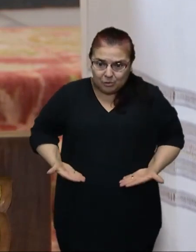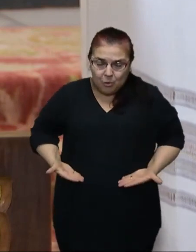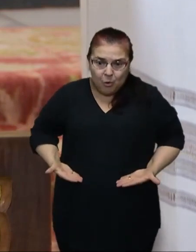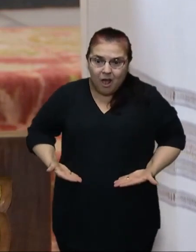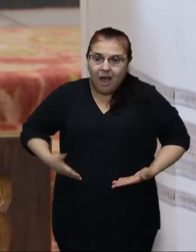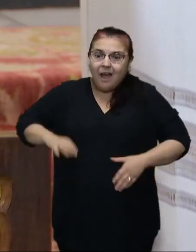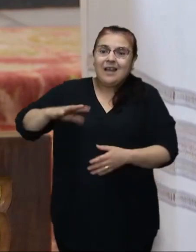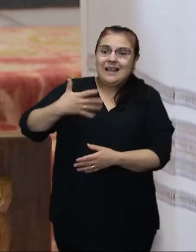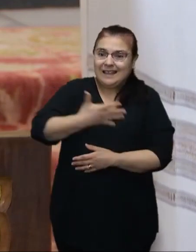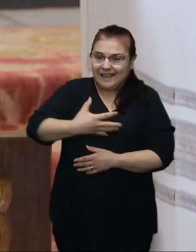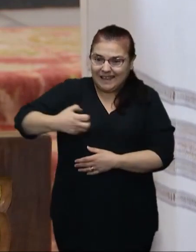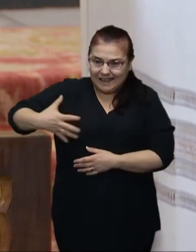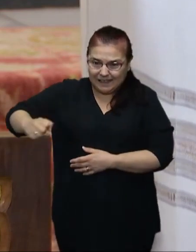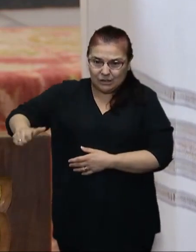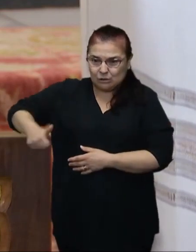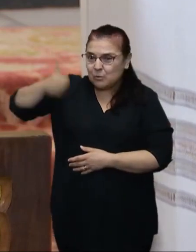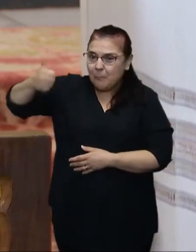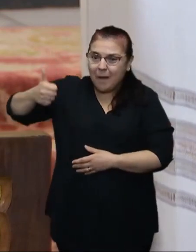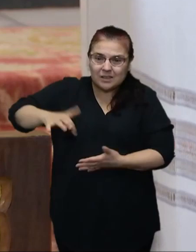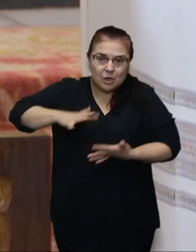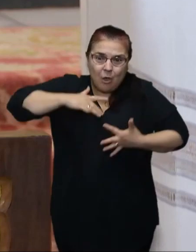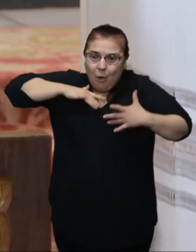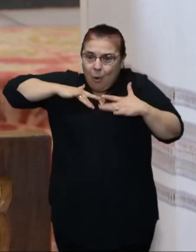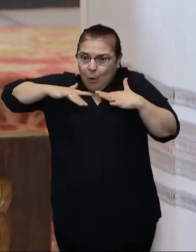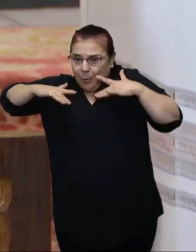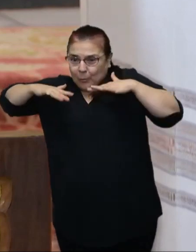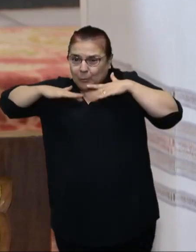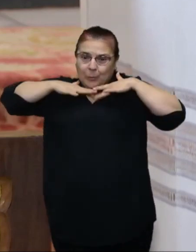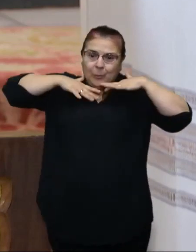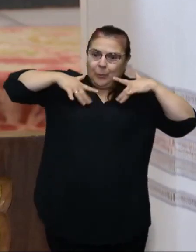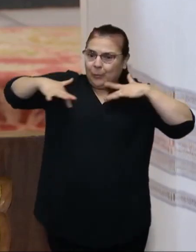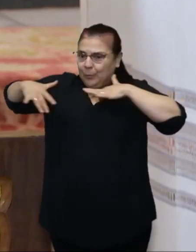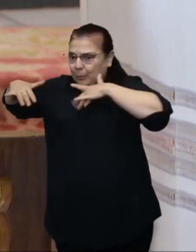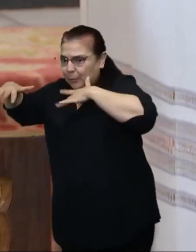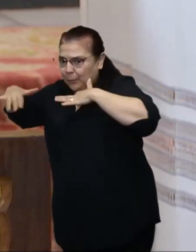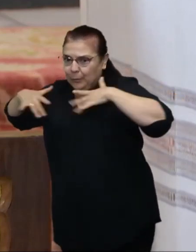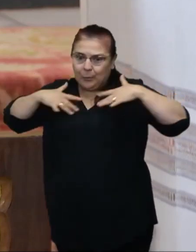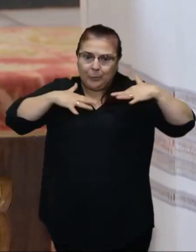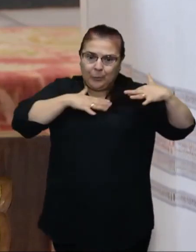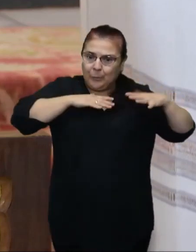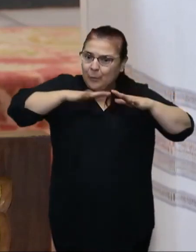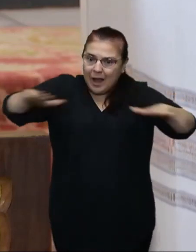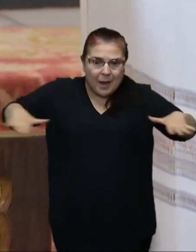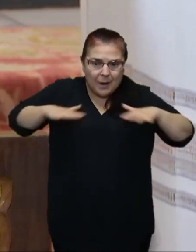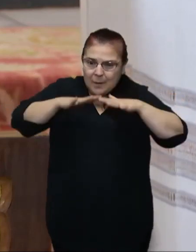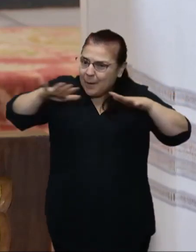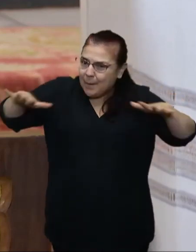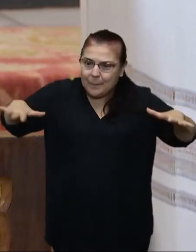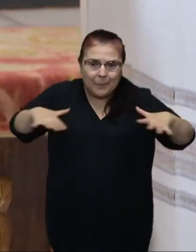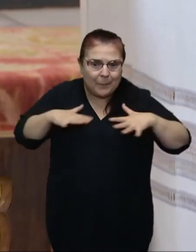500 metros, era ya un torrente que no se podía vadear sino cruzar a nado.